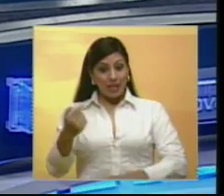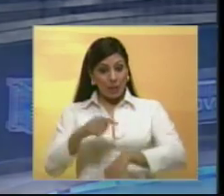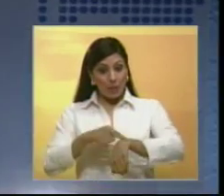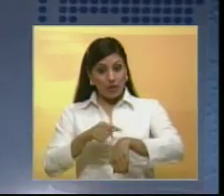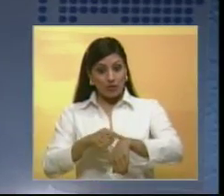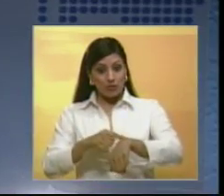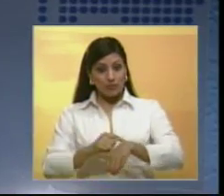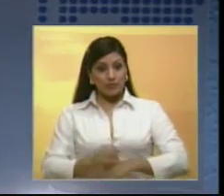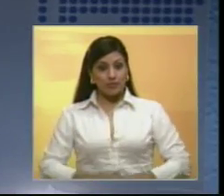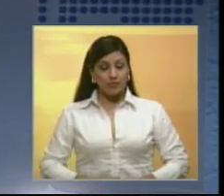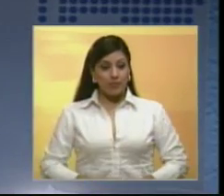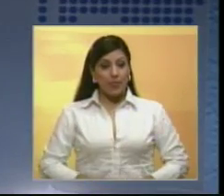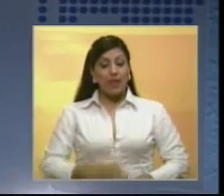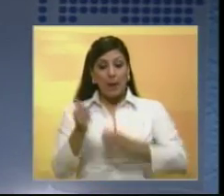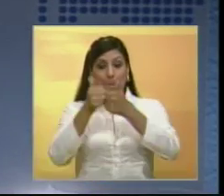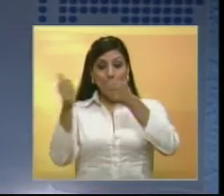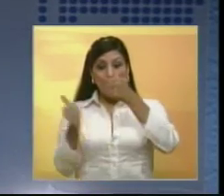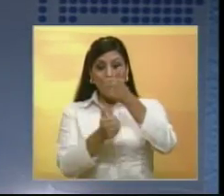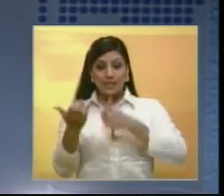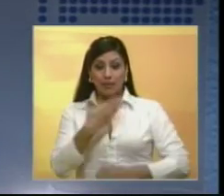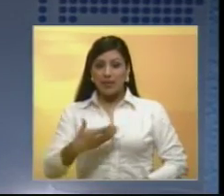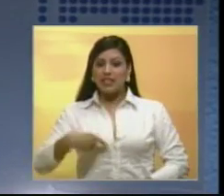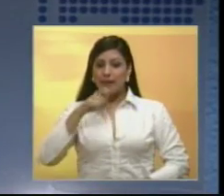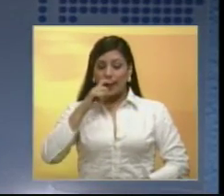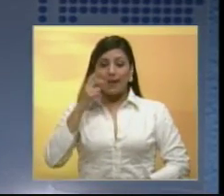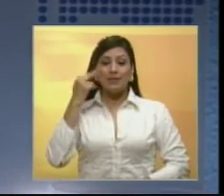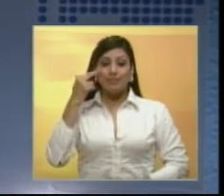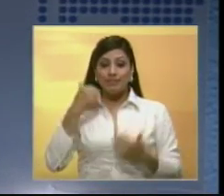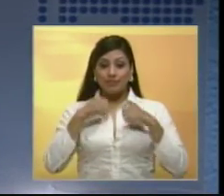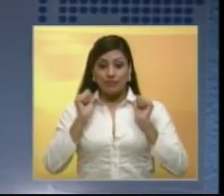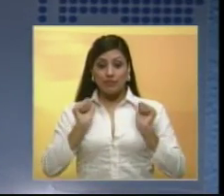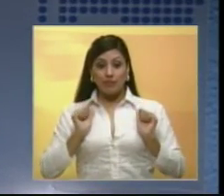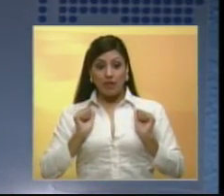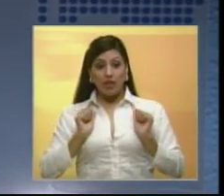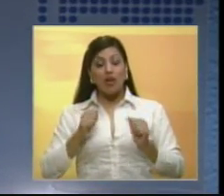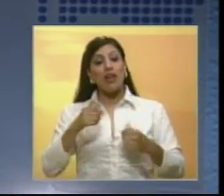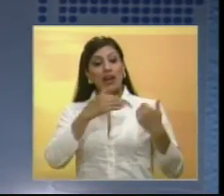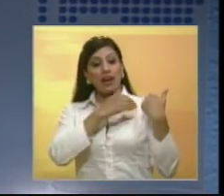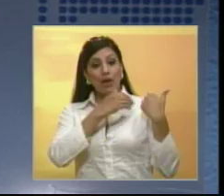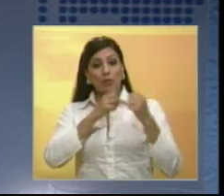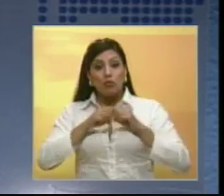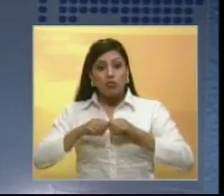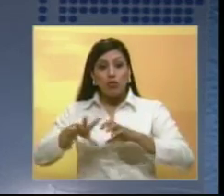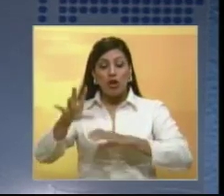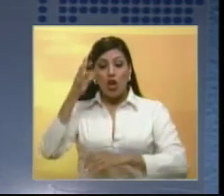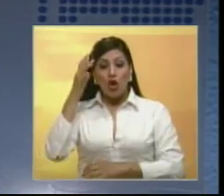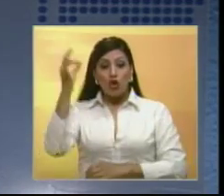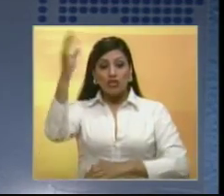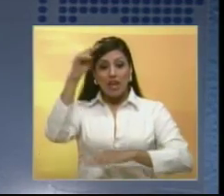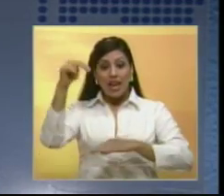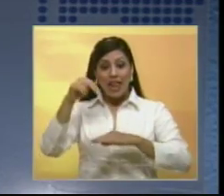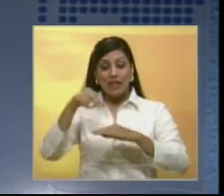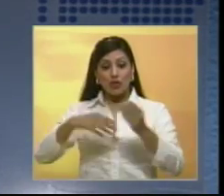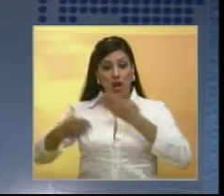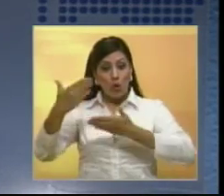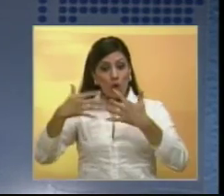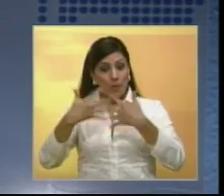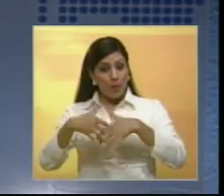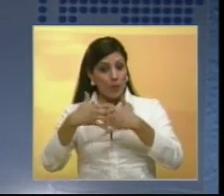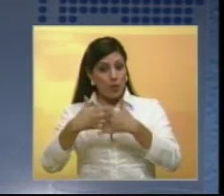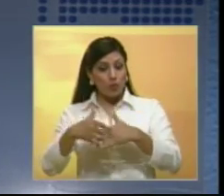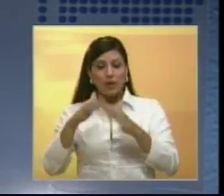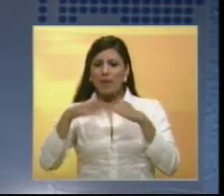momento. El vicepresidente de la República, Aristóbulo Istúriz, encabezó el despliegue del Consejo Nacional de Economía